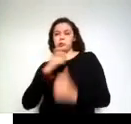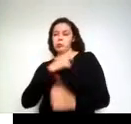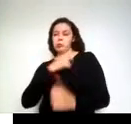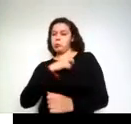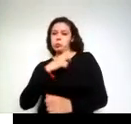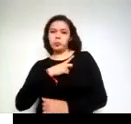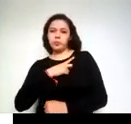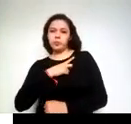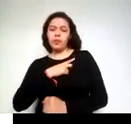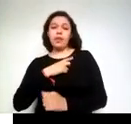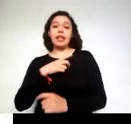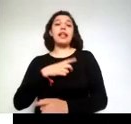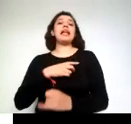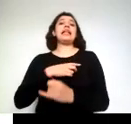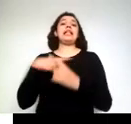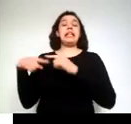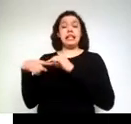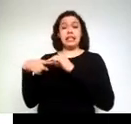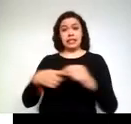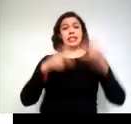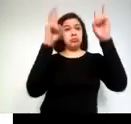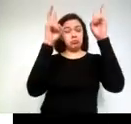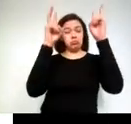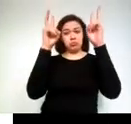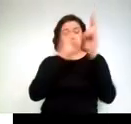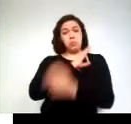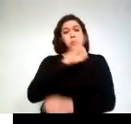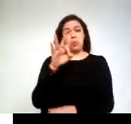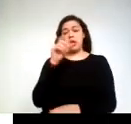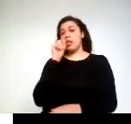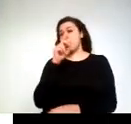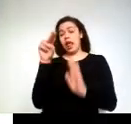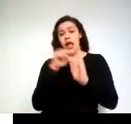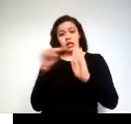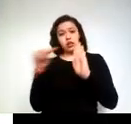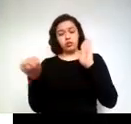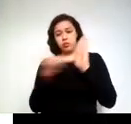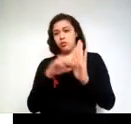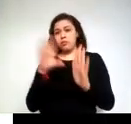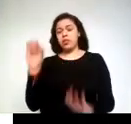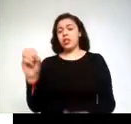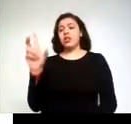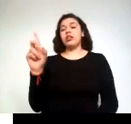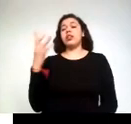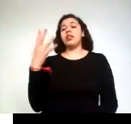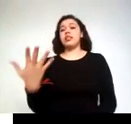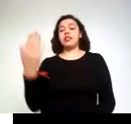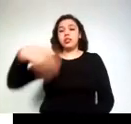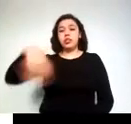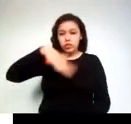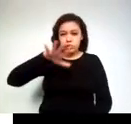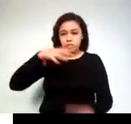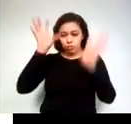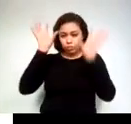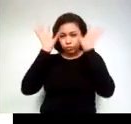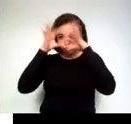Las guías se pueden obtener tal cual de la NOM 035. Si buscan en Google NOM